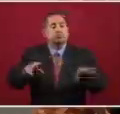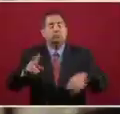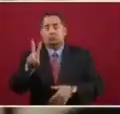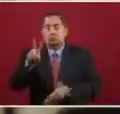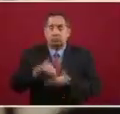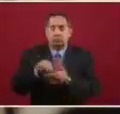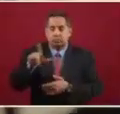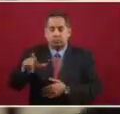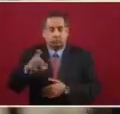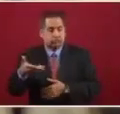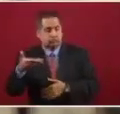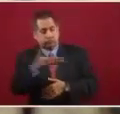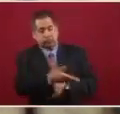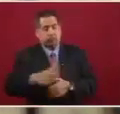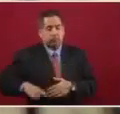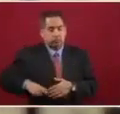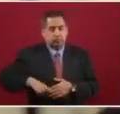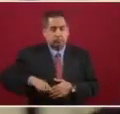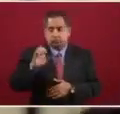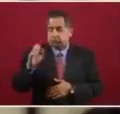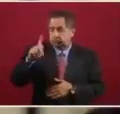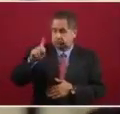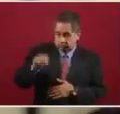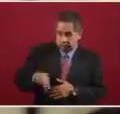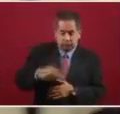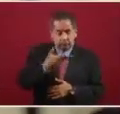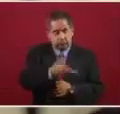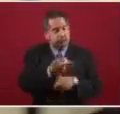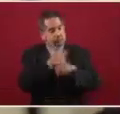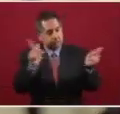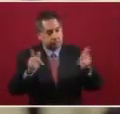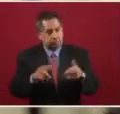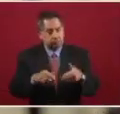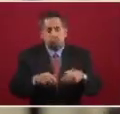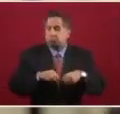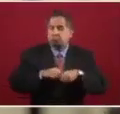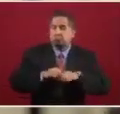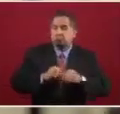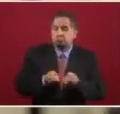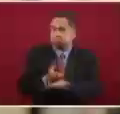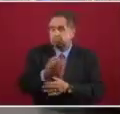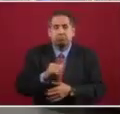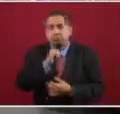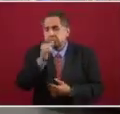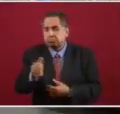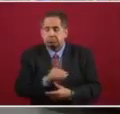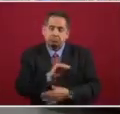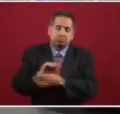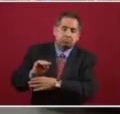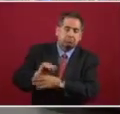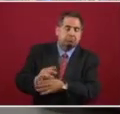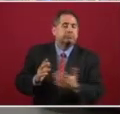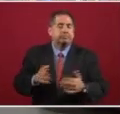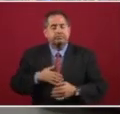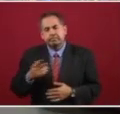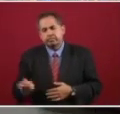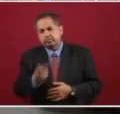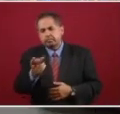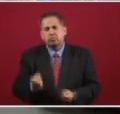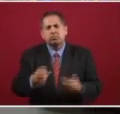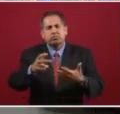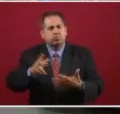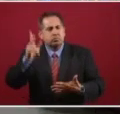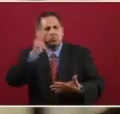solicitó al gobierno de Peña Nieto su libertad inmediata, haciendo caso omiso. Mi pregunta es, ¿cuántas pruebas